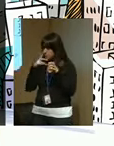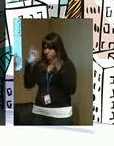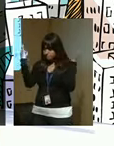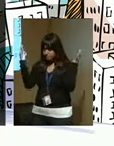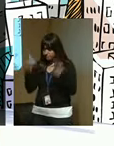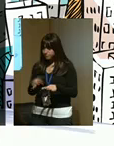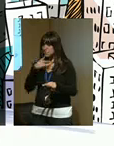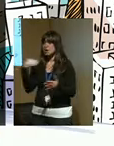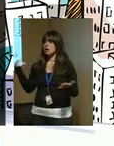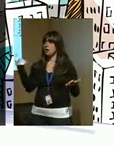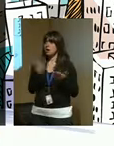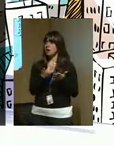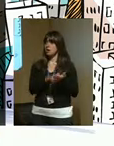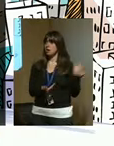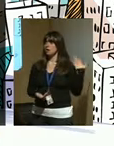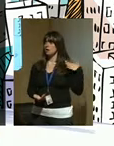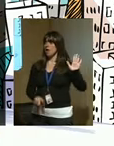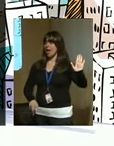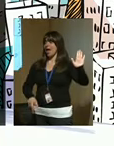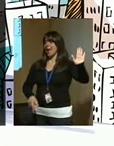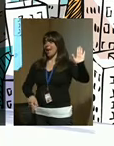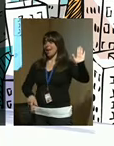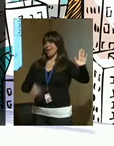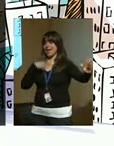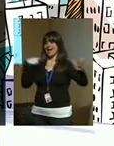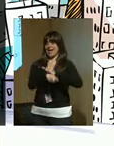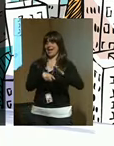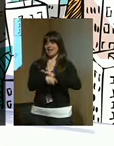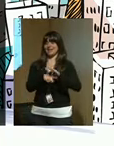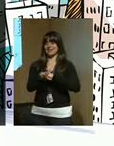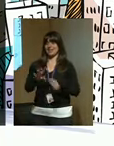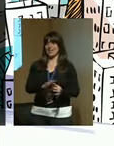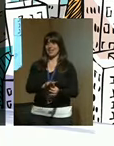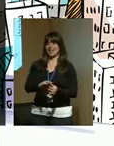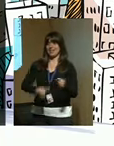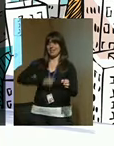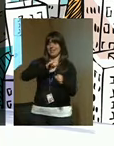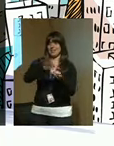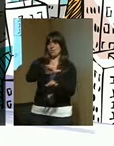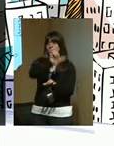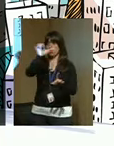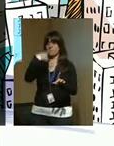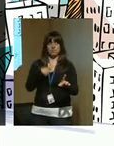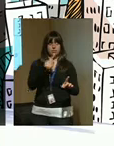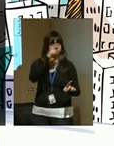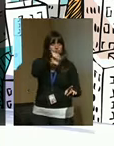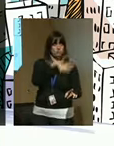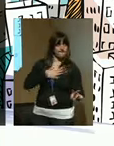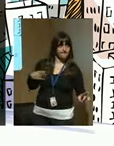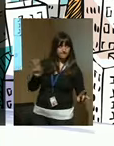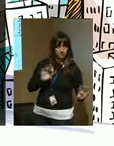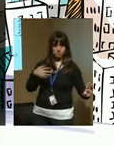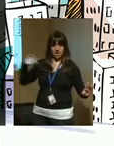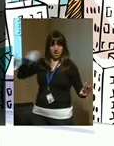enseguida notifiqué al gerente de Aire Europa en Buenos Aires, le digo, no quiero que nos pase esto en Buenos Aires, porque lo de España no es